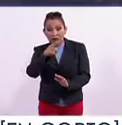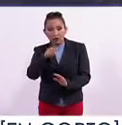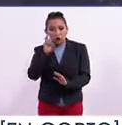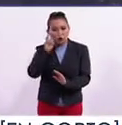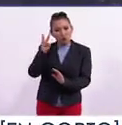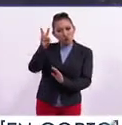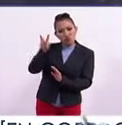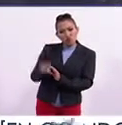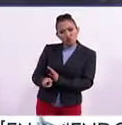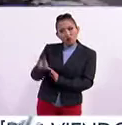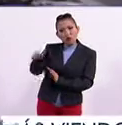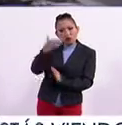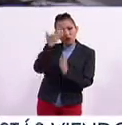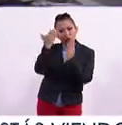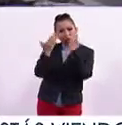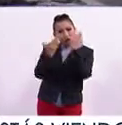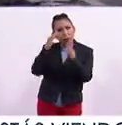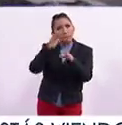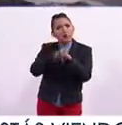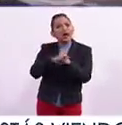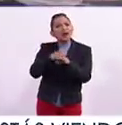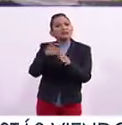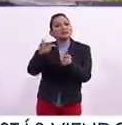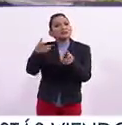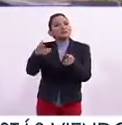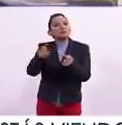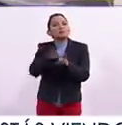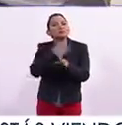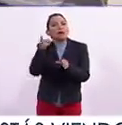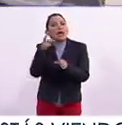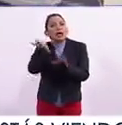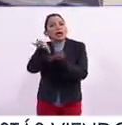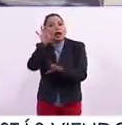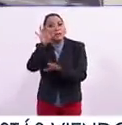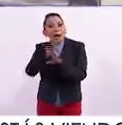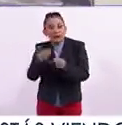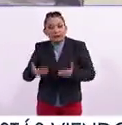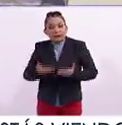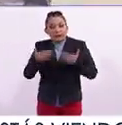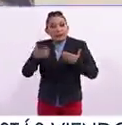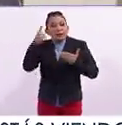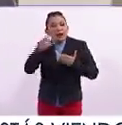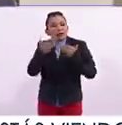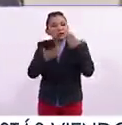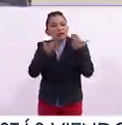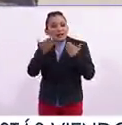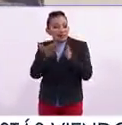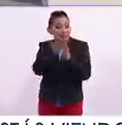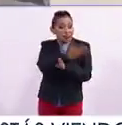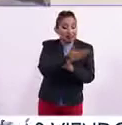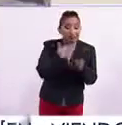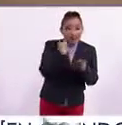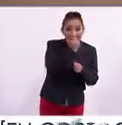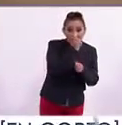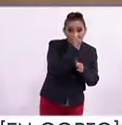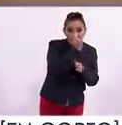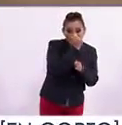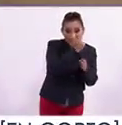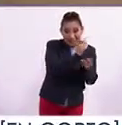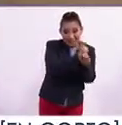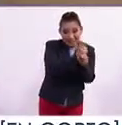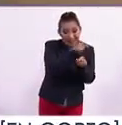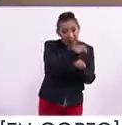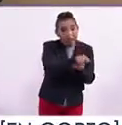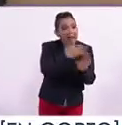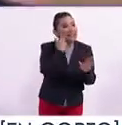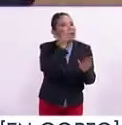estudian más, que están más motivados para estudiar que simplemente que llegar a tener un título